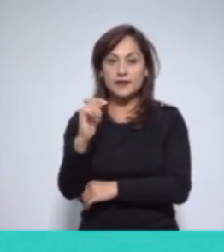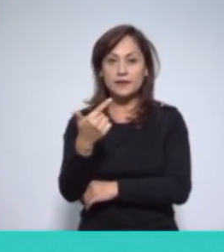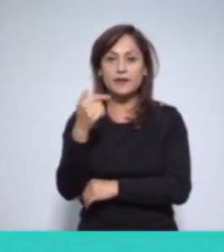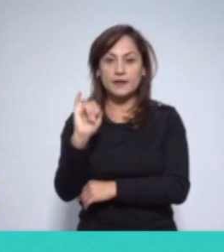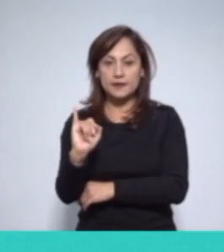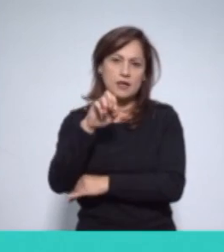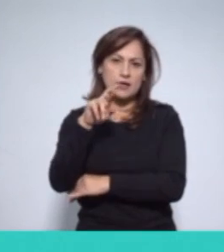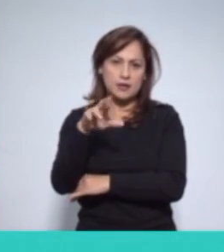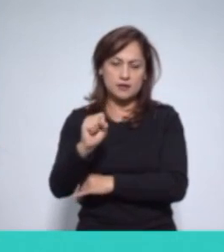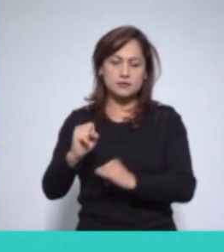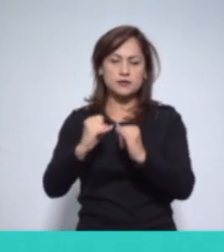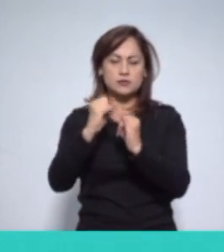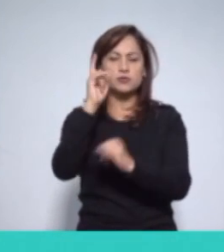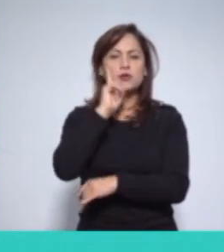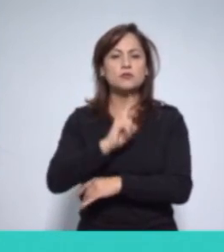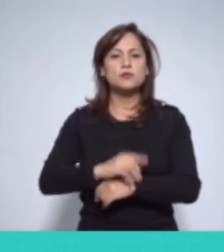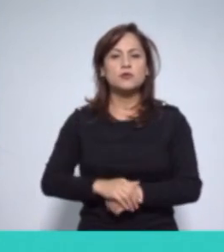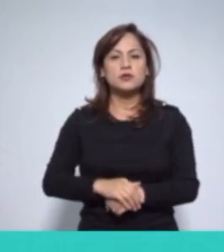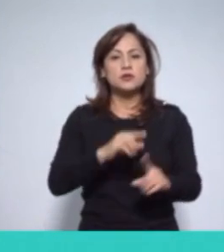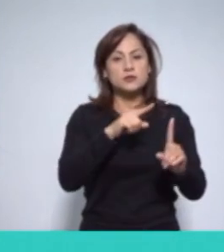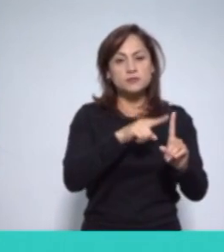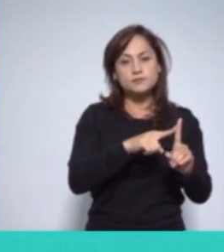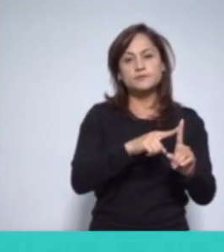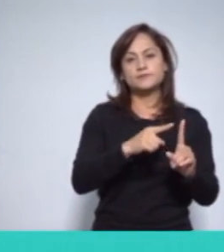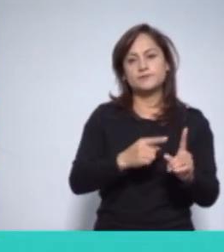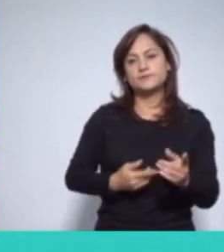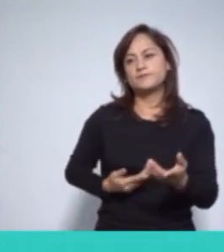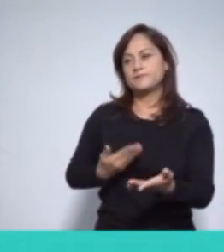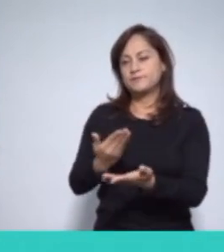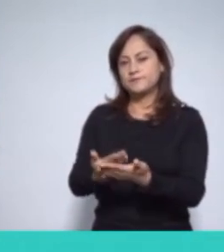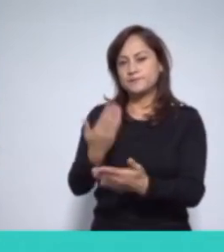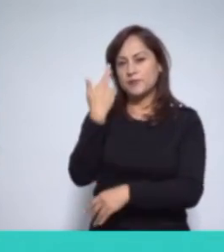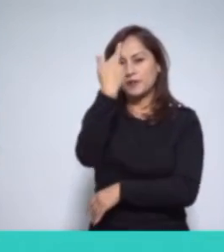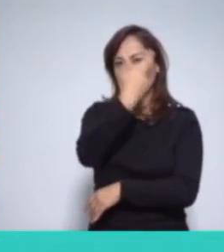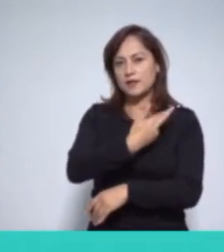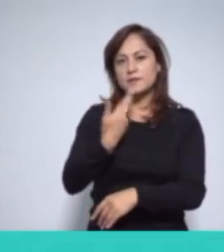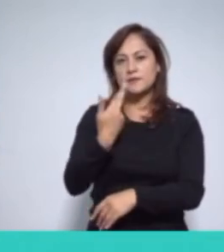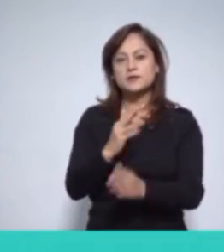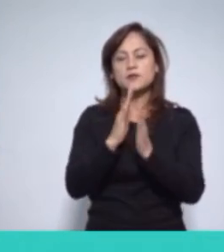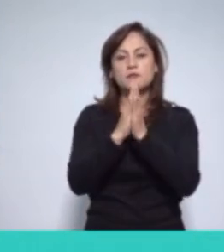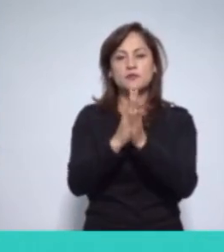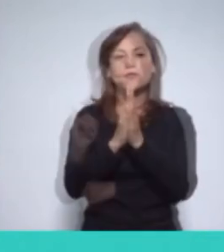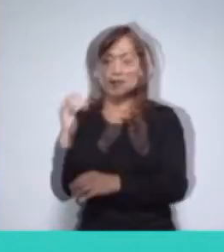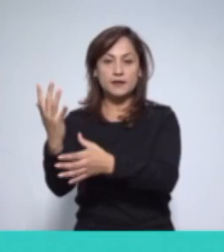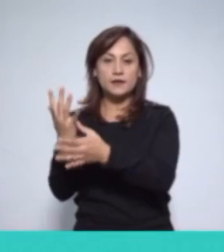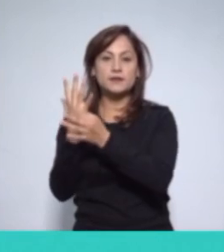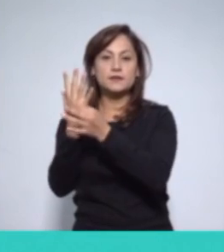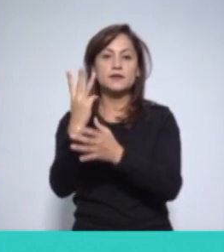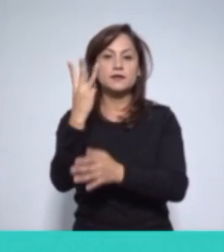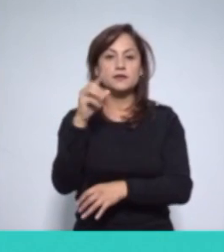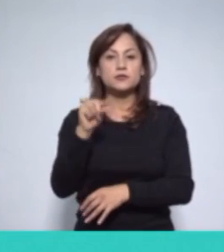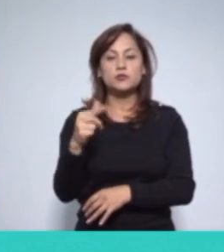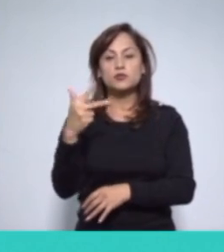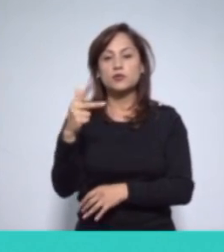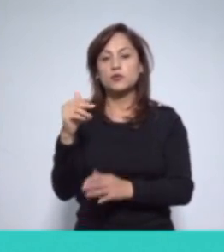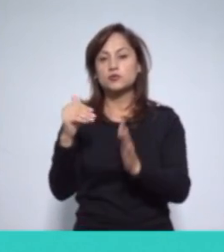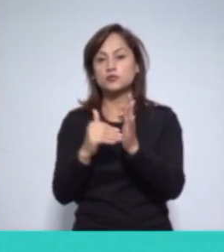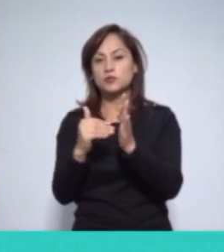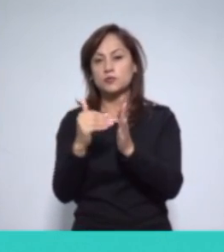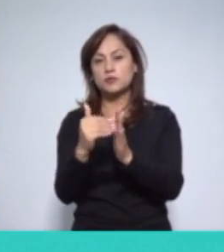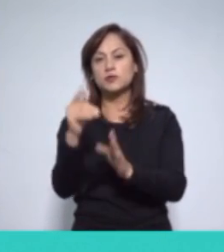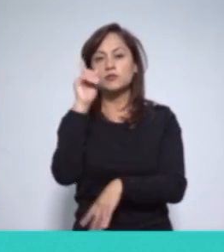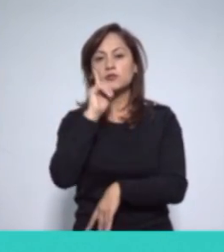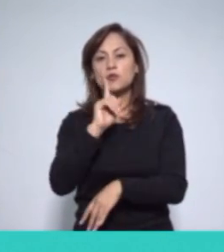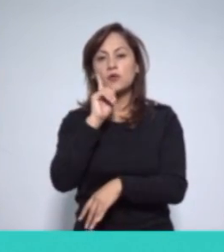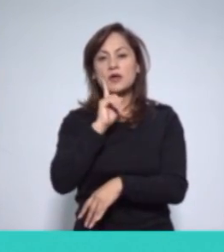que esta información servirá de insumo para dar seguimiento a las recomendaciones del Comité de Naciones Unidas para la eliminación de toda forma de discriminación contra la